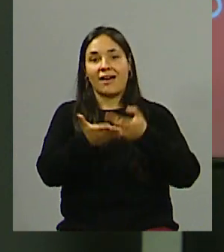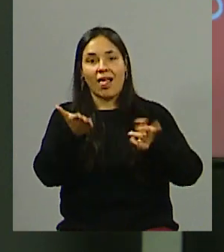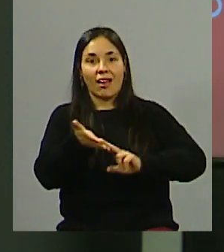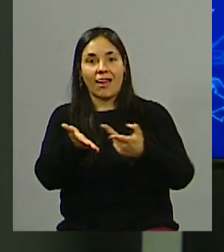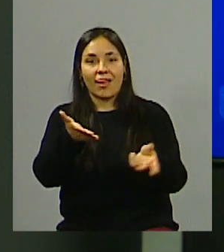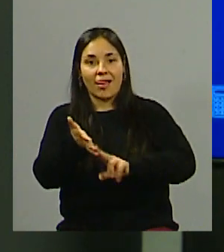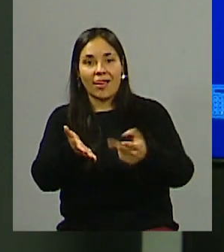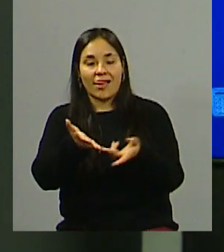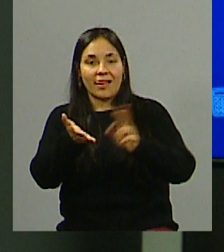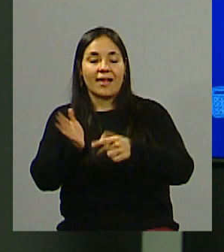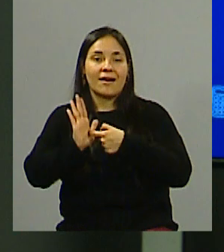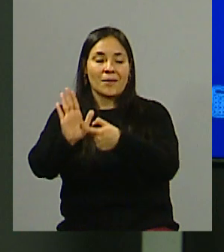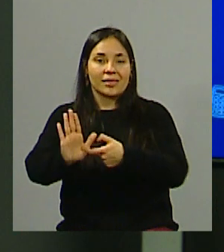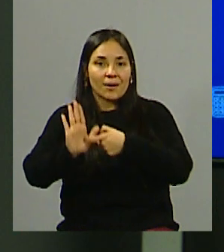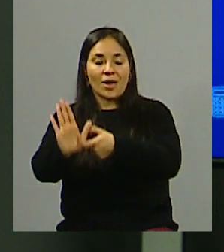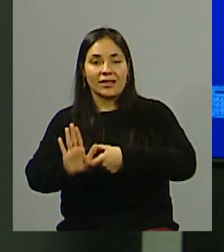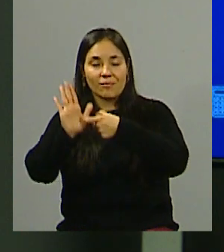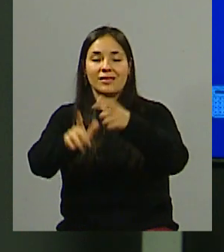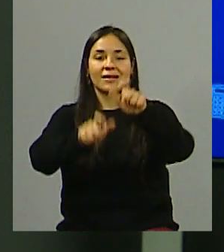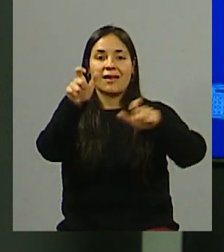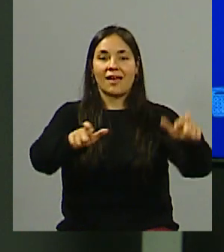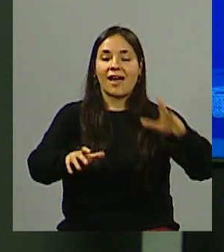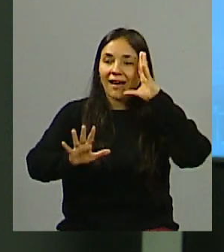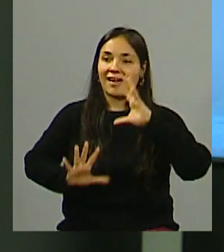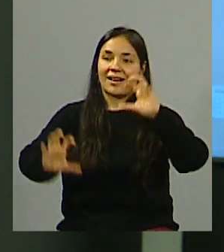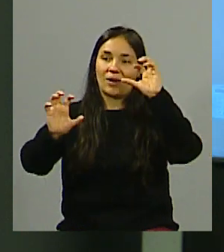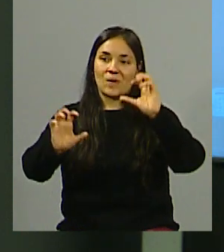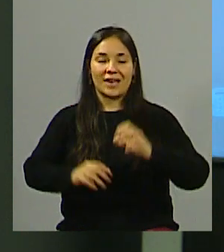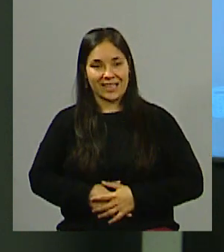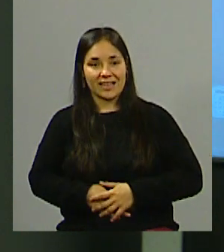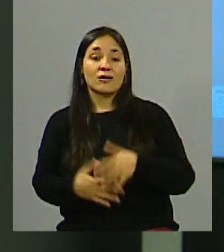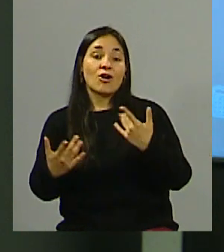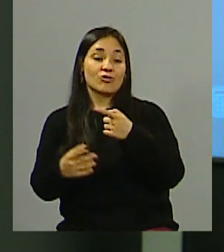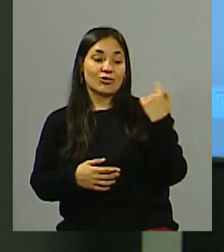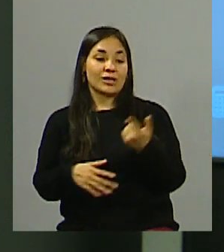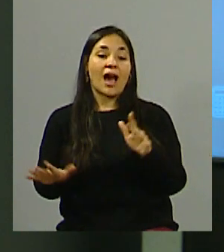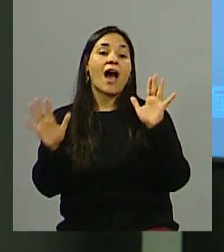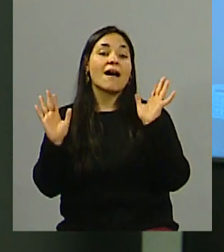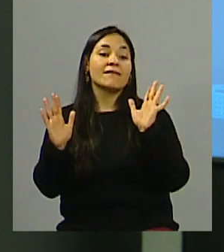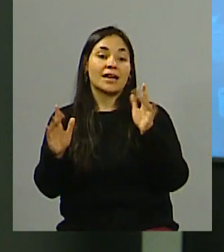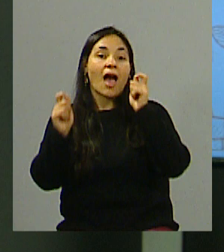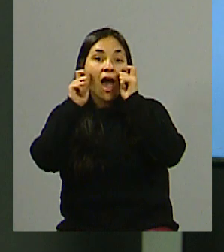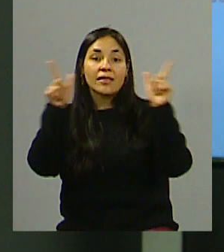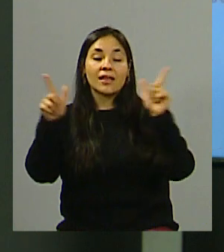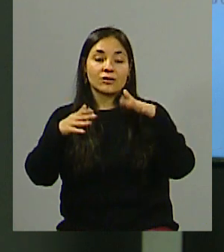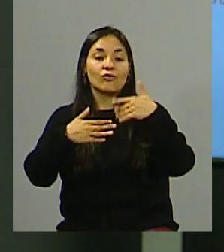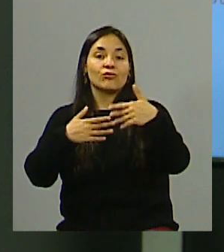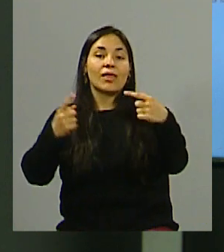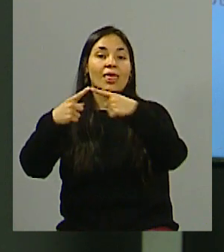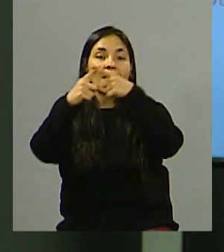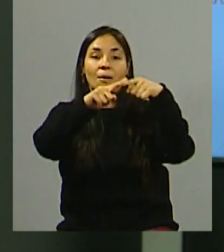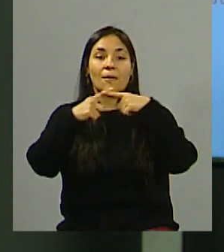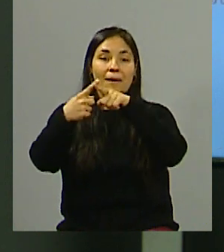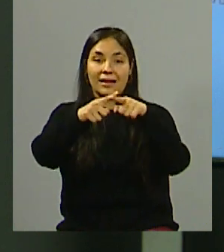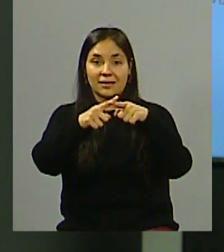quedando ese recuerdo. Bueno, vamos a estar atentos a estos dos debates que se vienen por delante, en principio, si